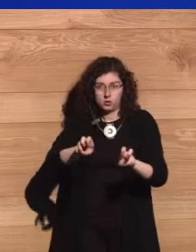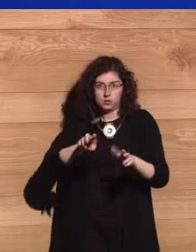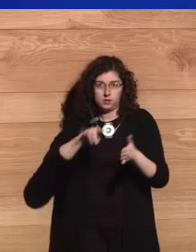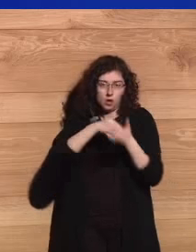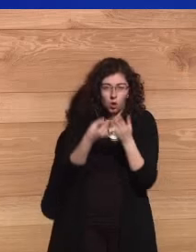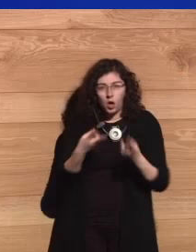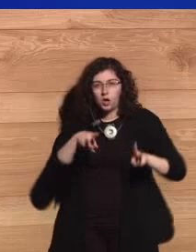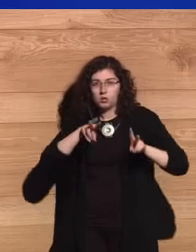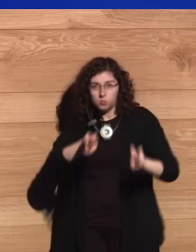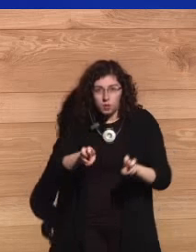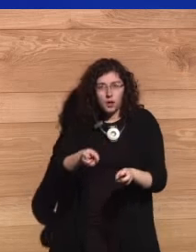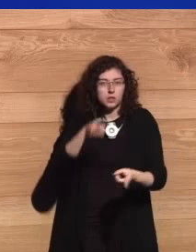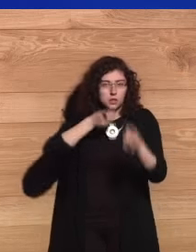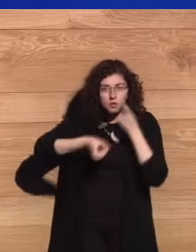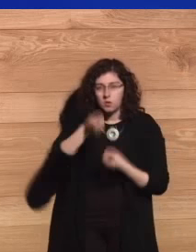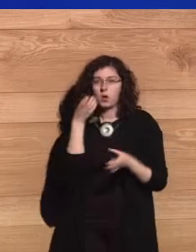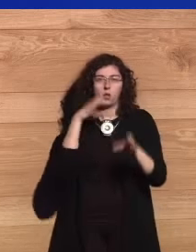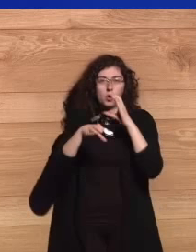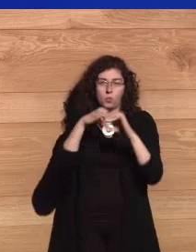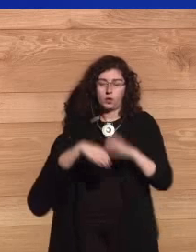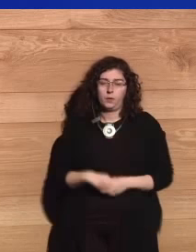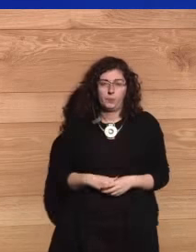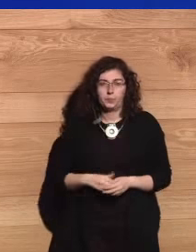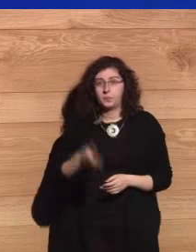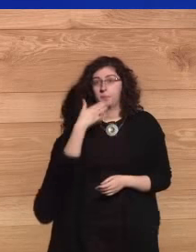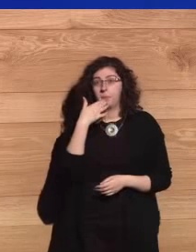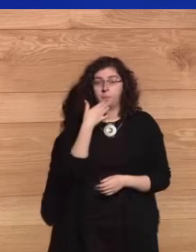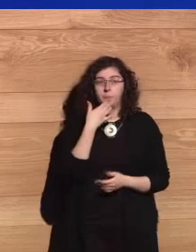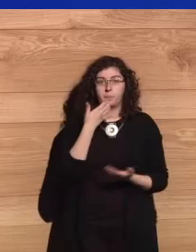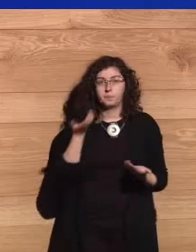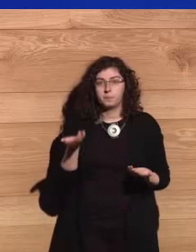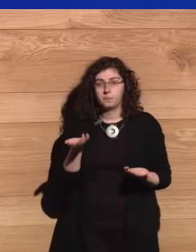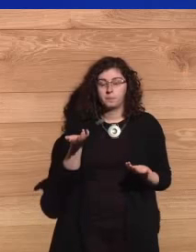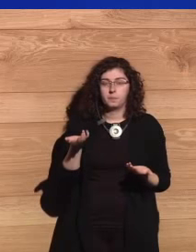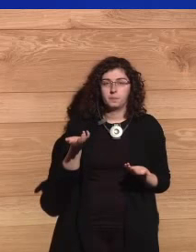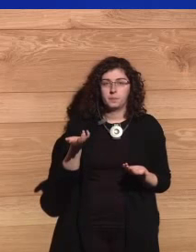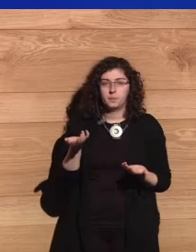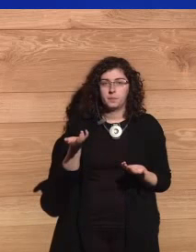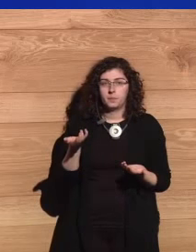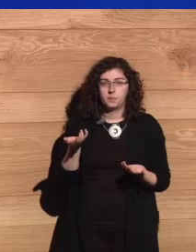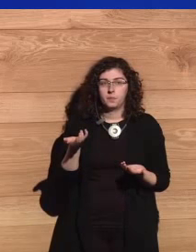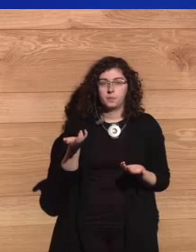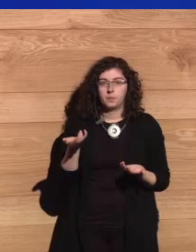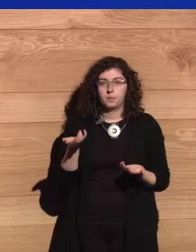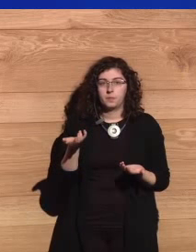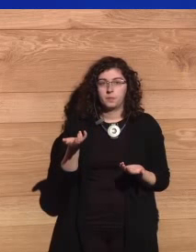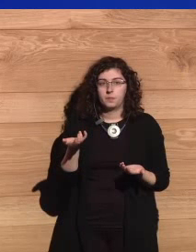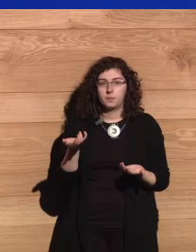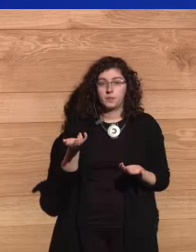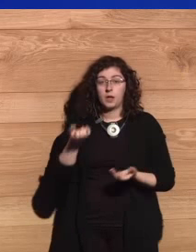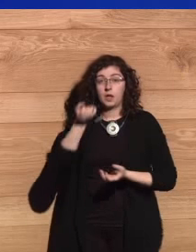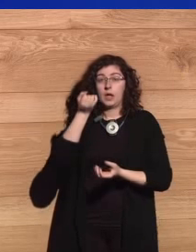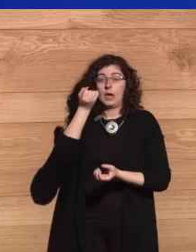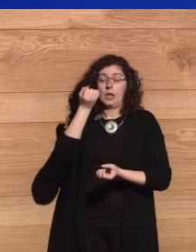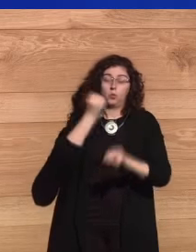tecnologías de la información y de la comunicación, como efecto, hay una